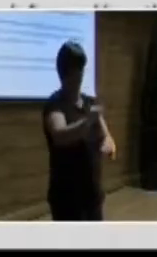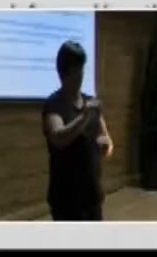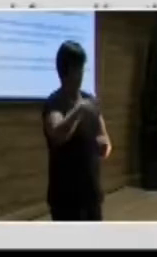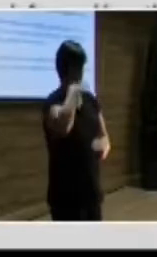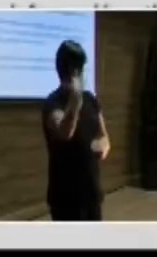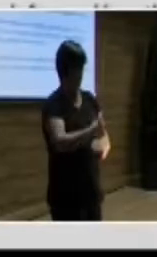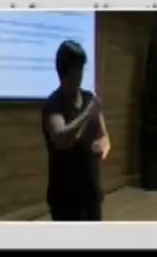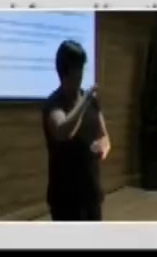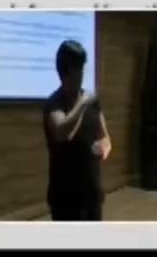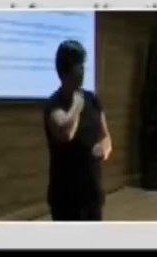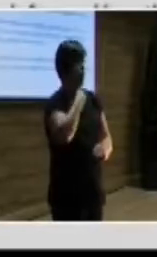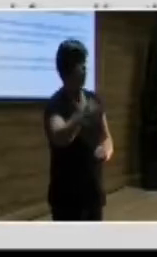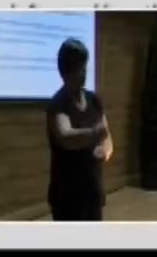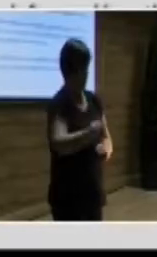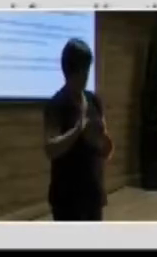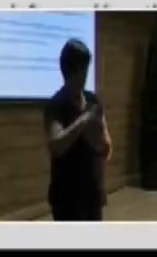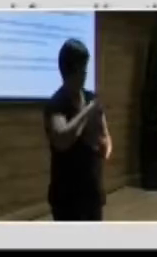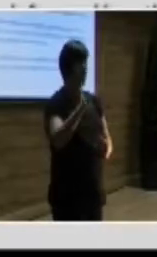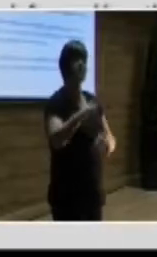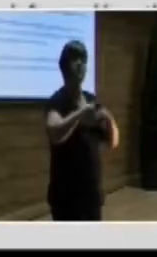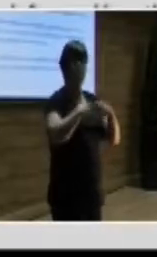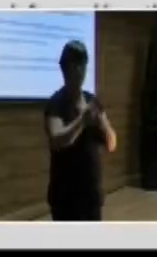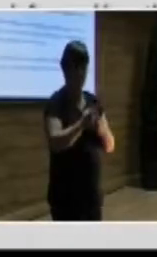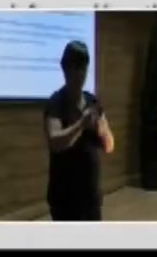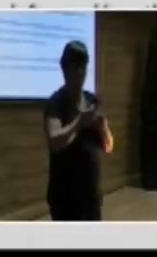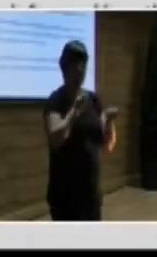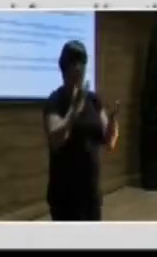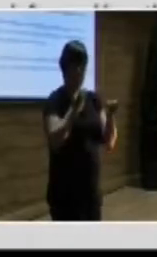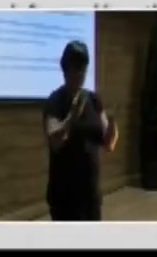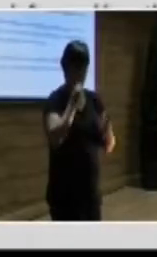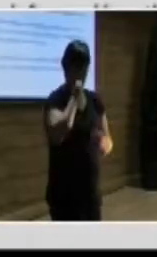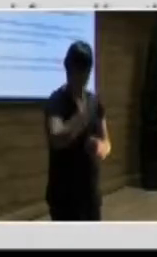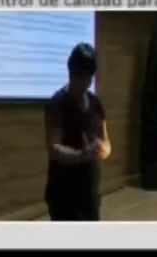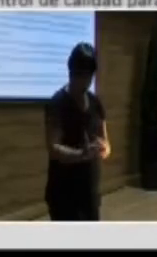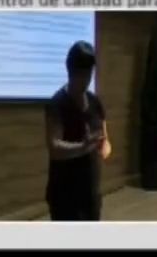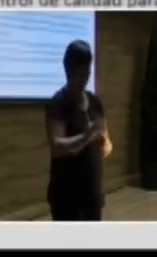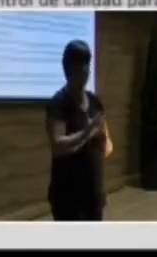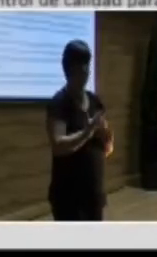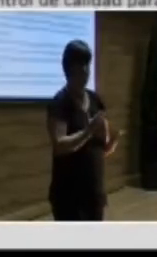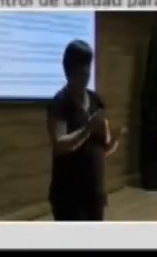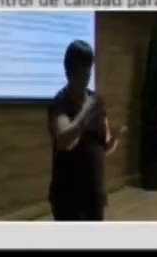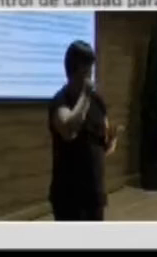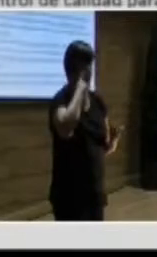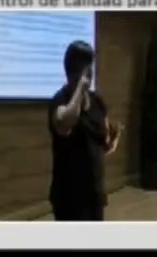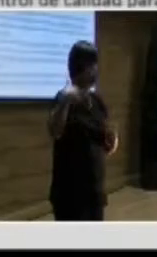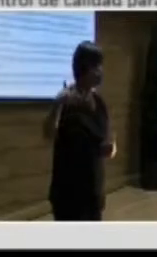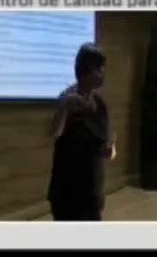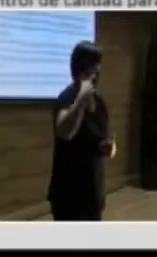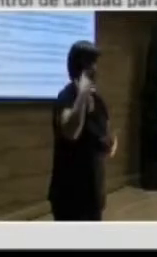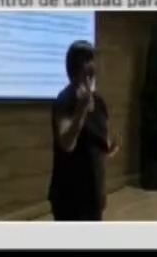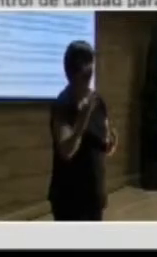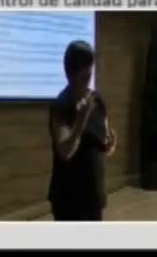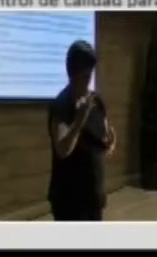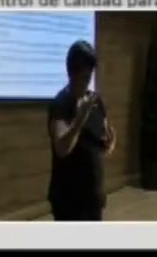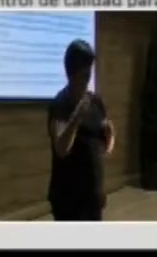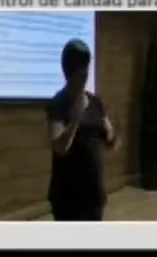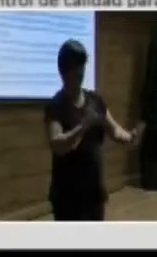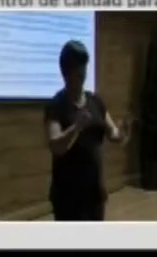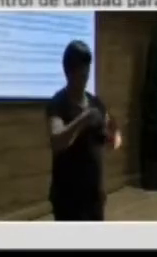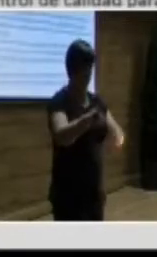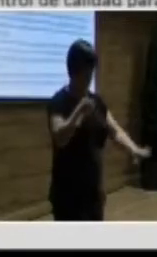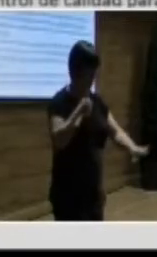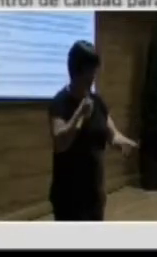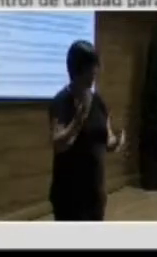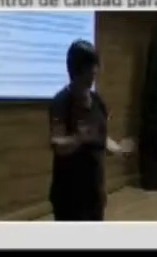la familia pueda estar mejor informada y pueda organizarse mejor para lo que ha de suceder en un futuro. De manera que ese